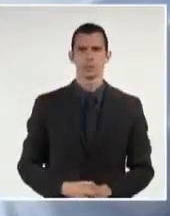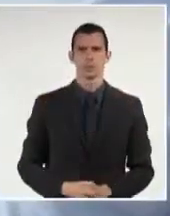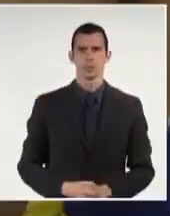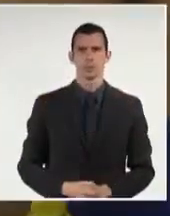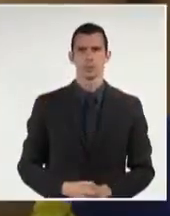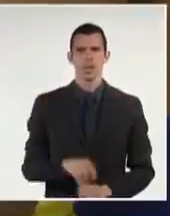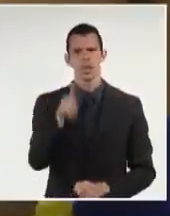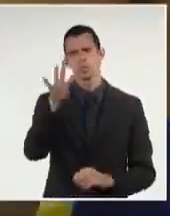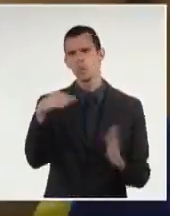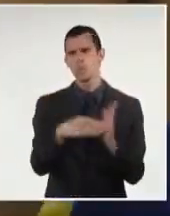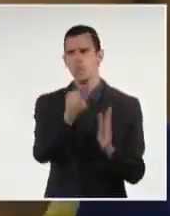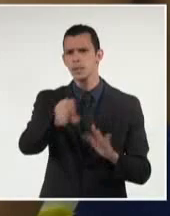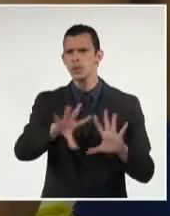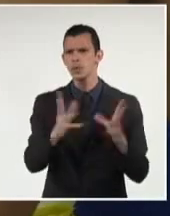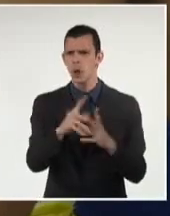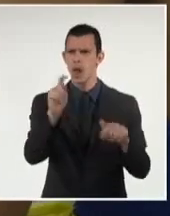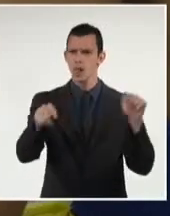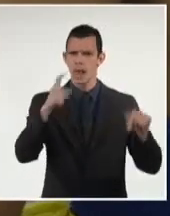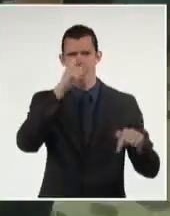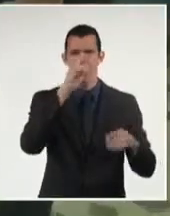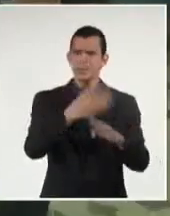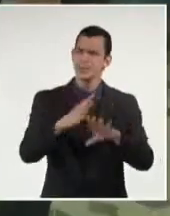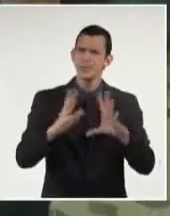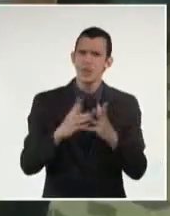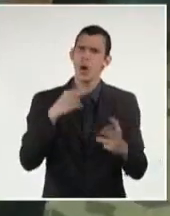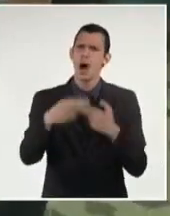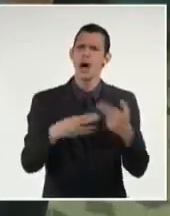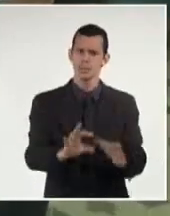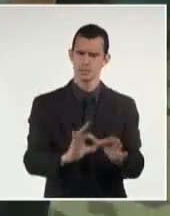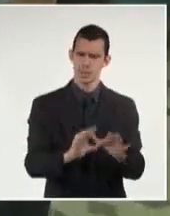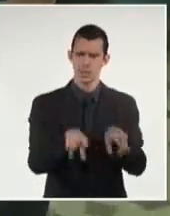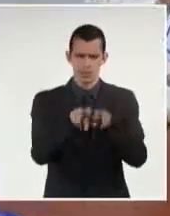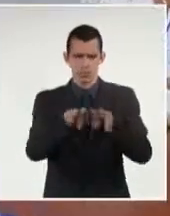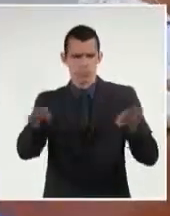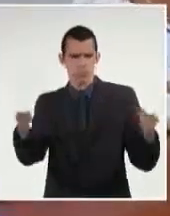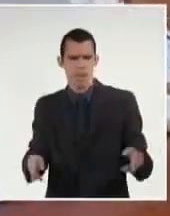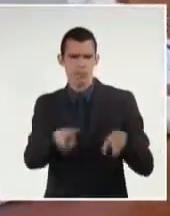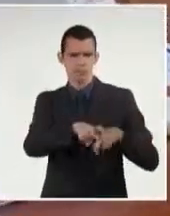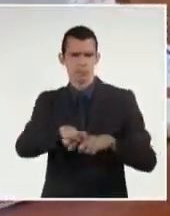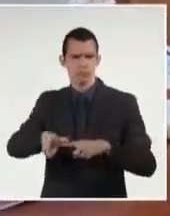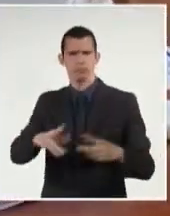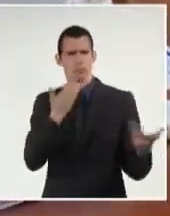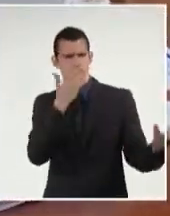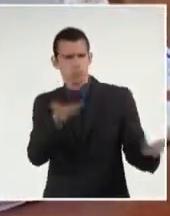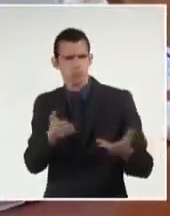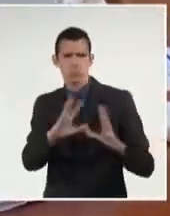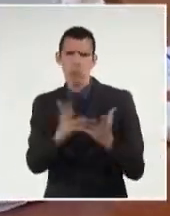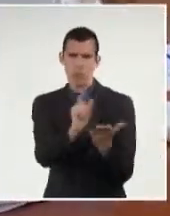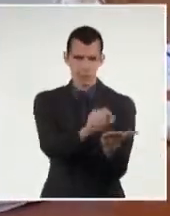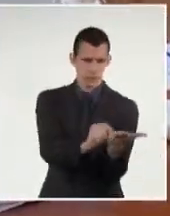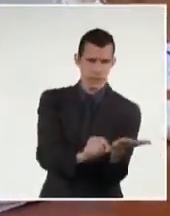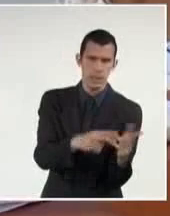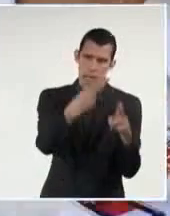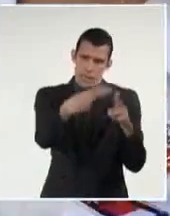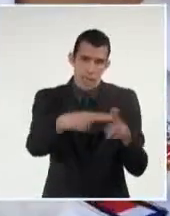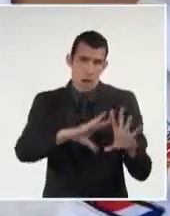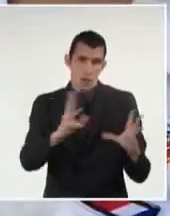como autoridades, colaboradores o supervisores a la transparencia de estos comicios, para los que se inscribieron más